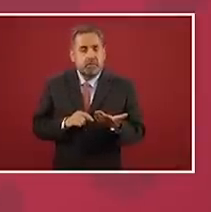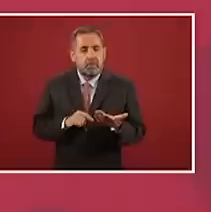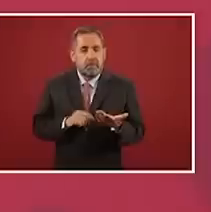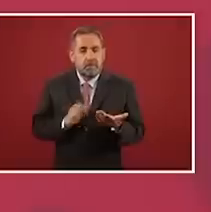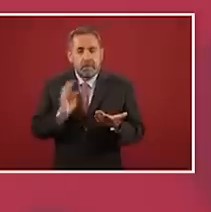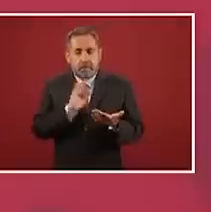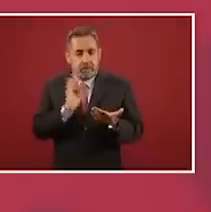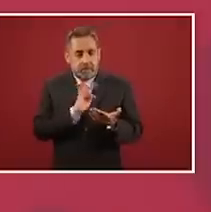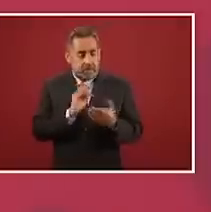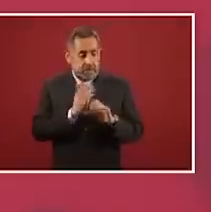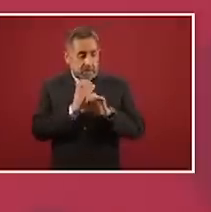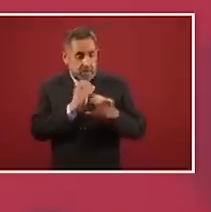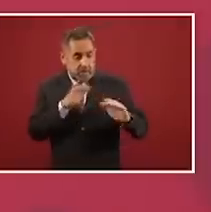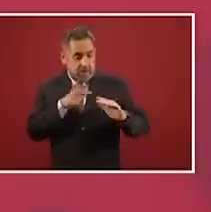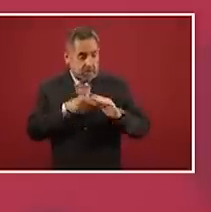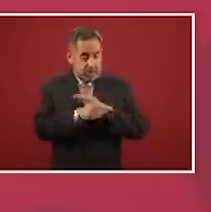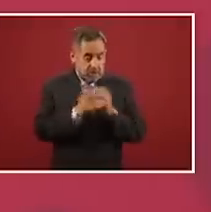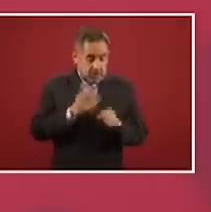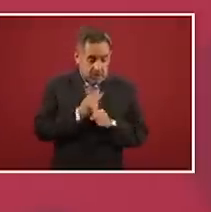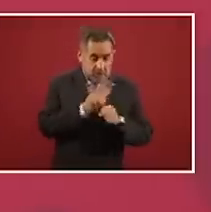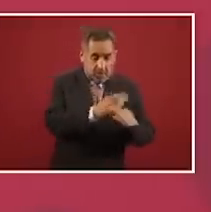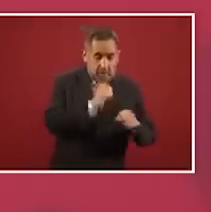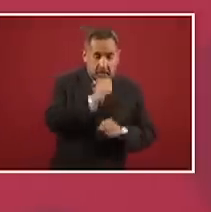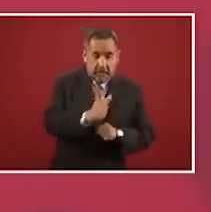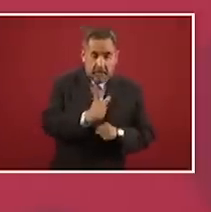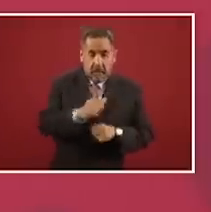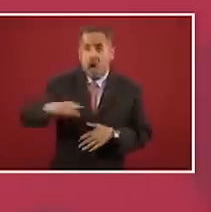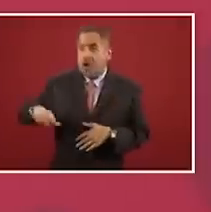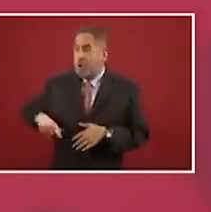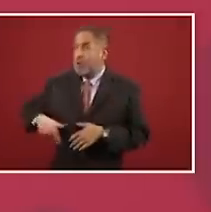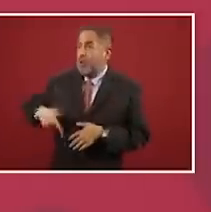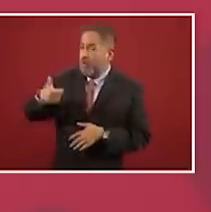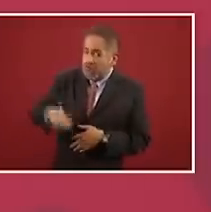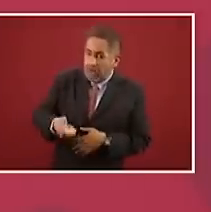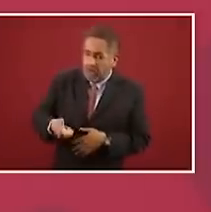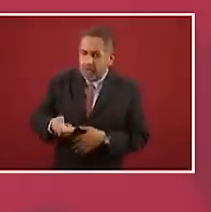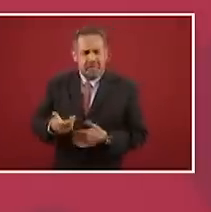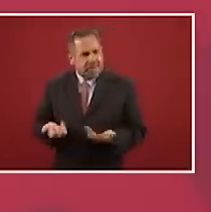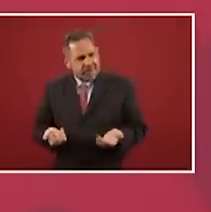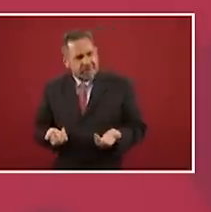se construye la obra, el gobierno paga.